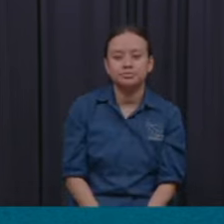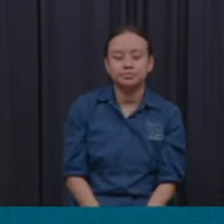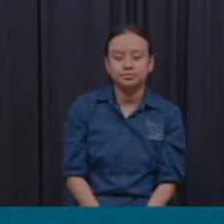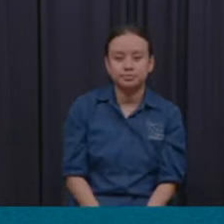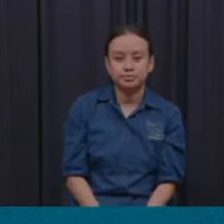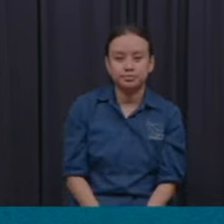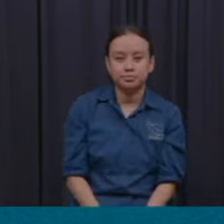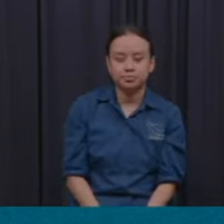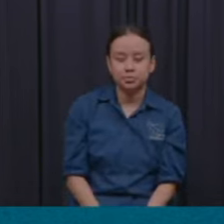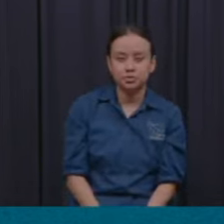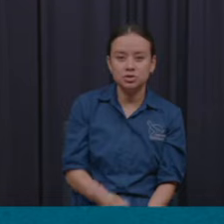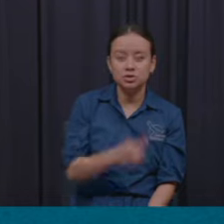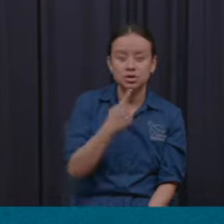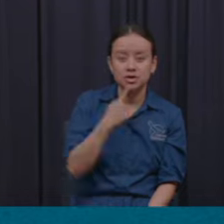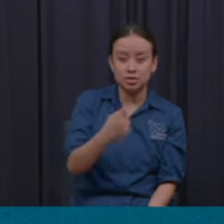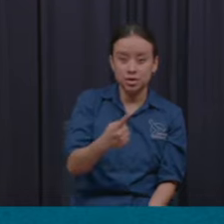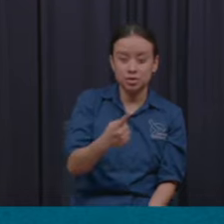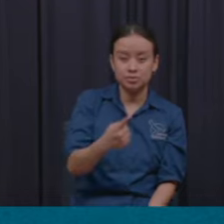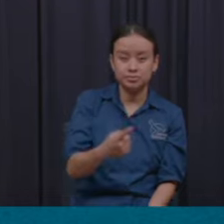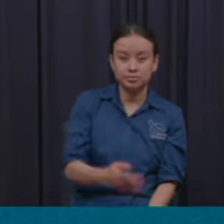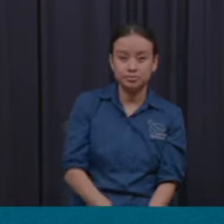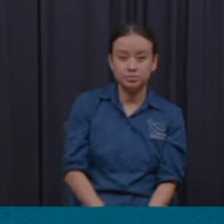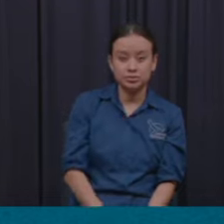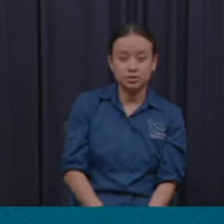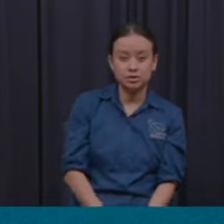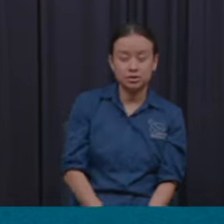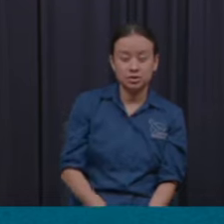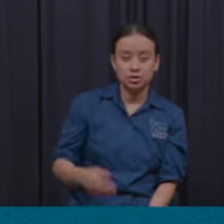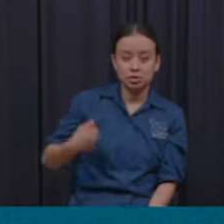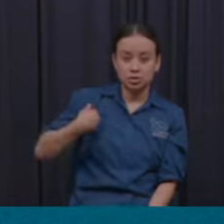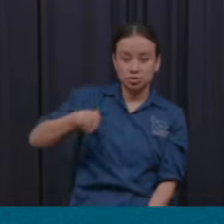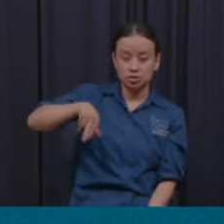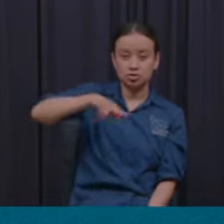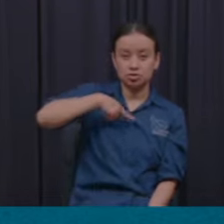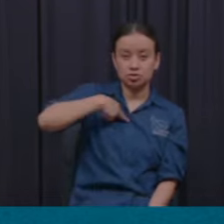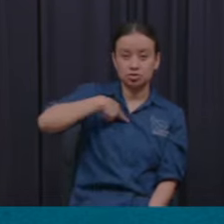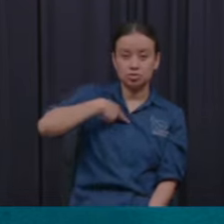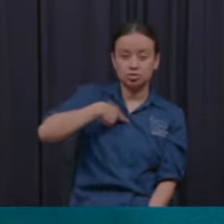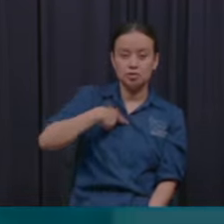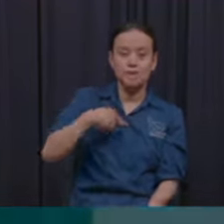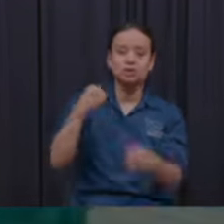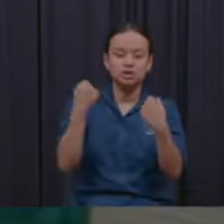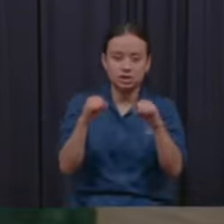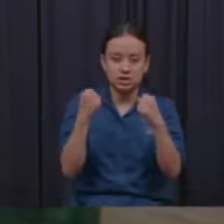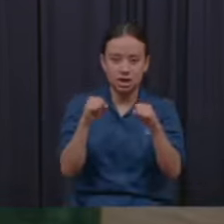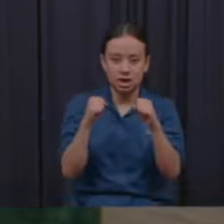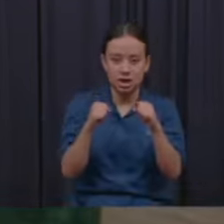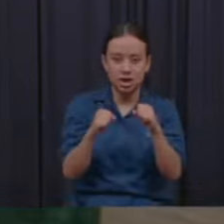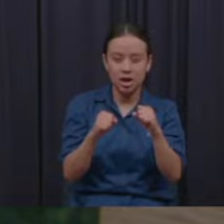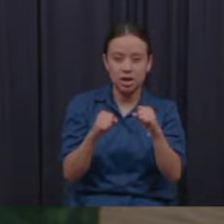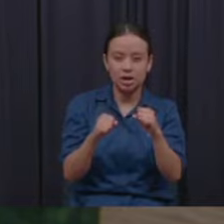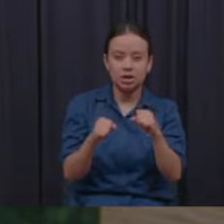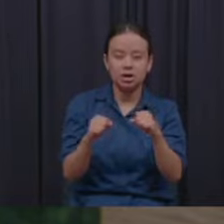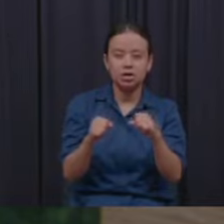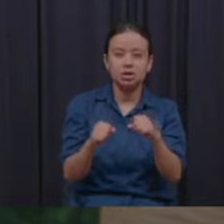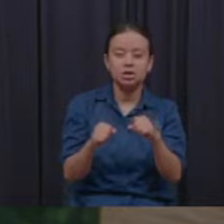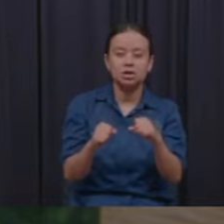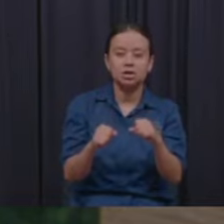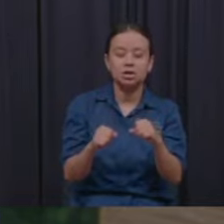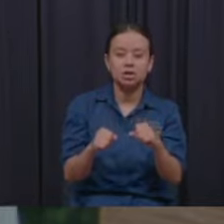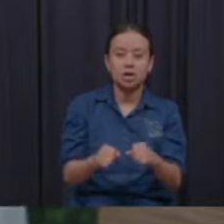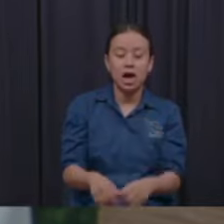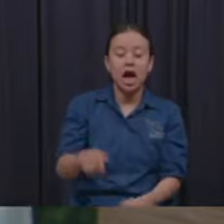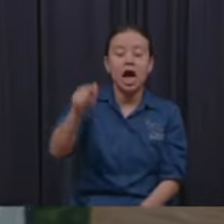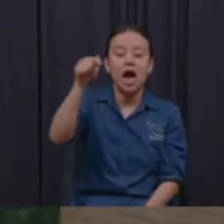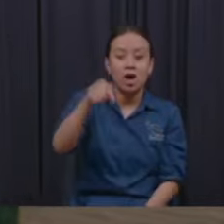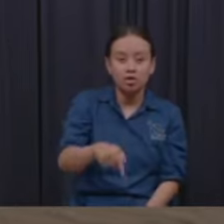así rápidamente es que vamos a hacer un proyecto como familias. Vamos a ir a limpiar